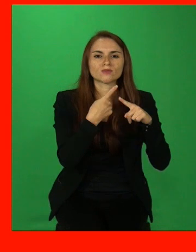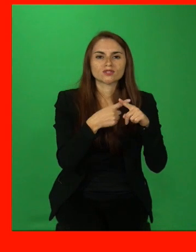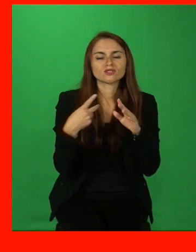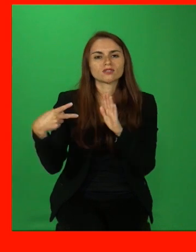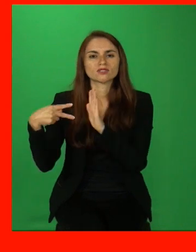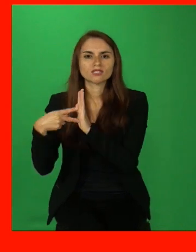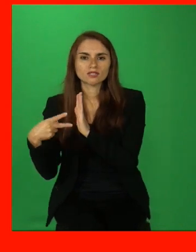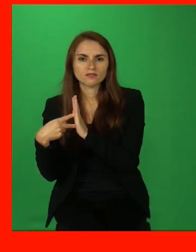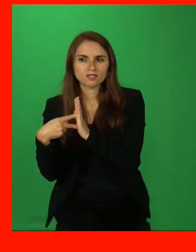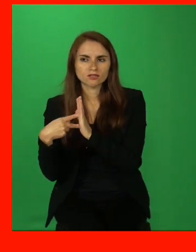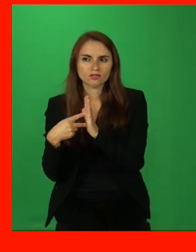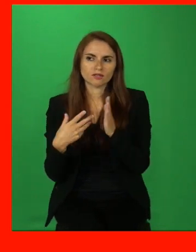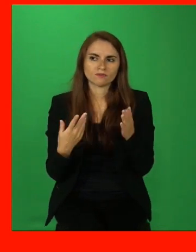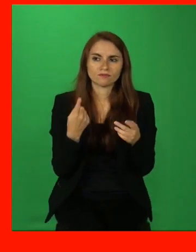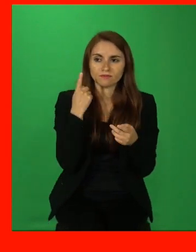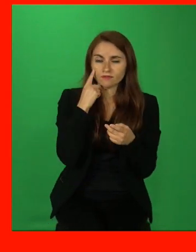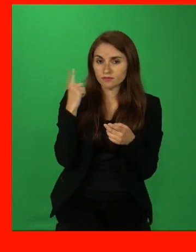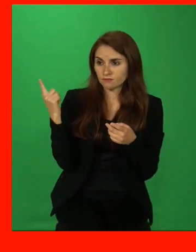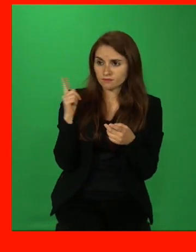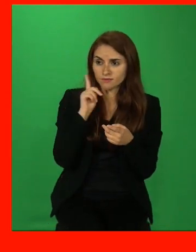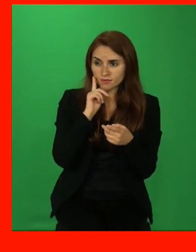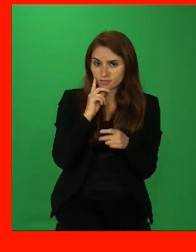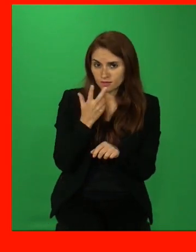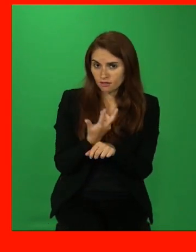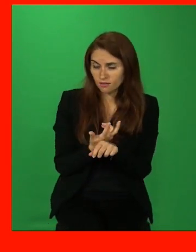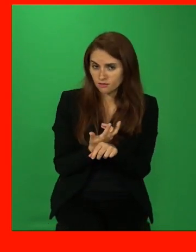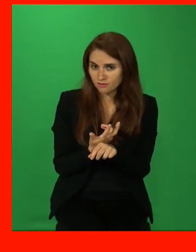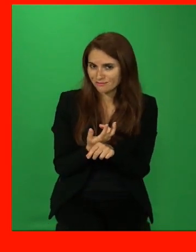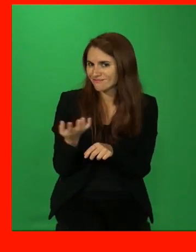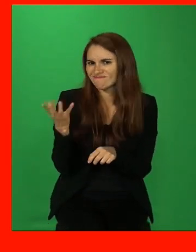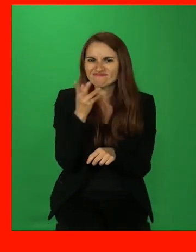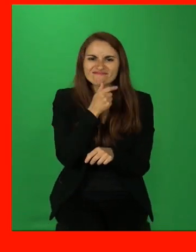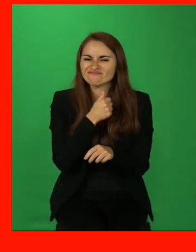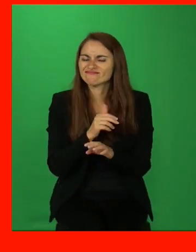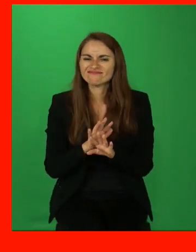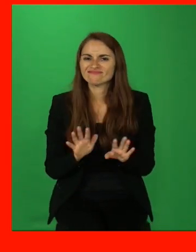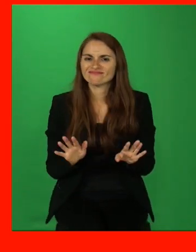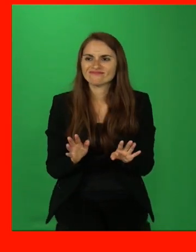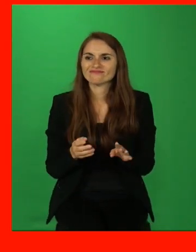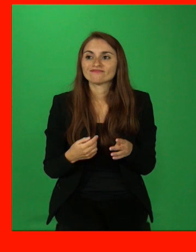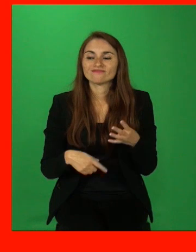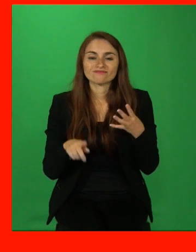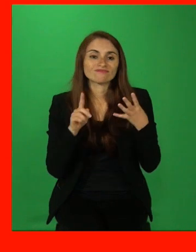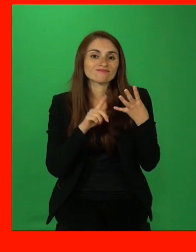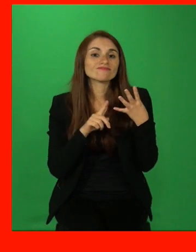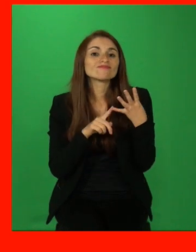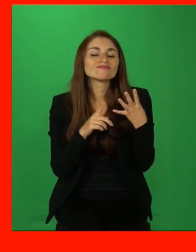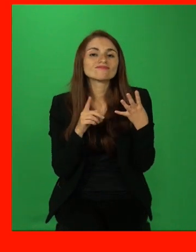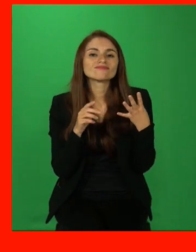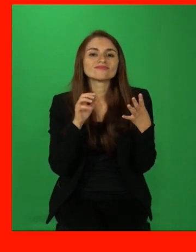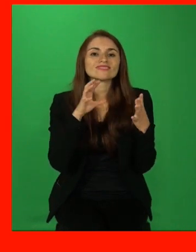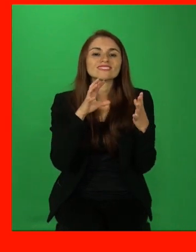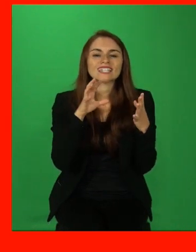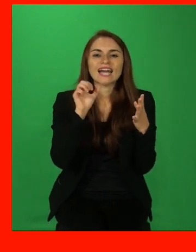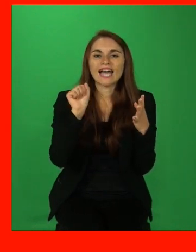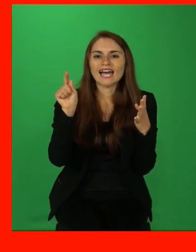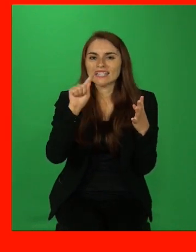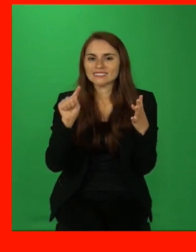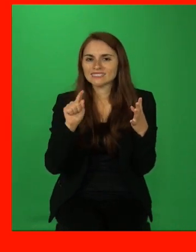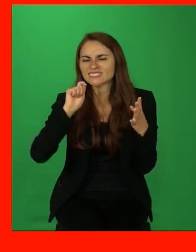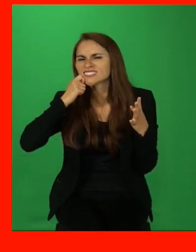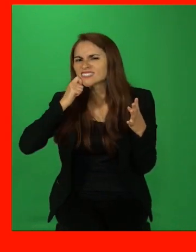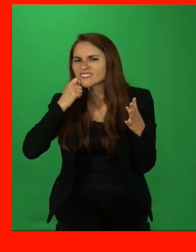en el orden en que aparecen tienes acá no tienes y terminamos con as que